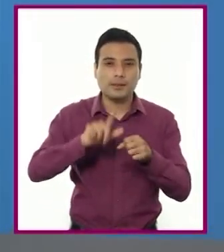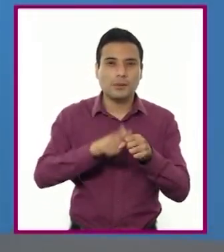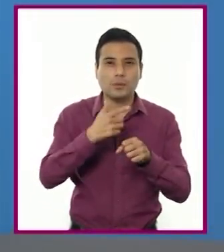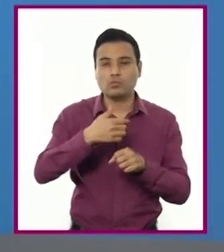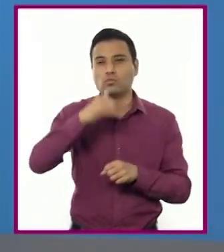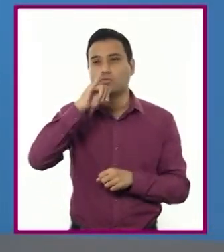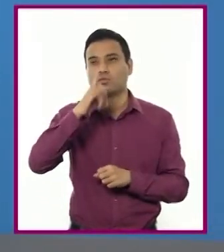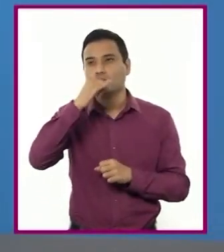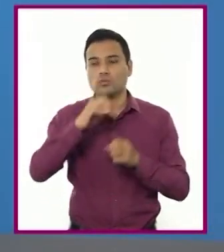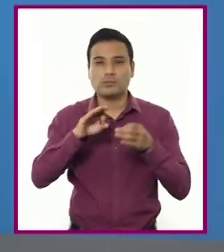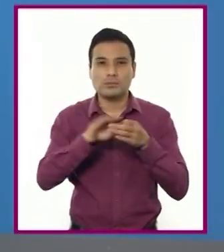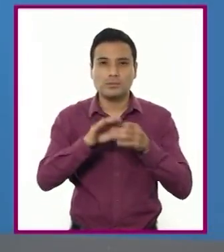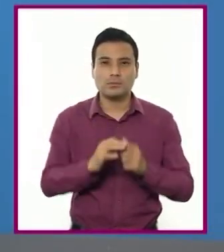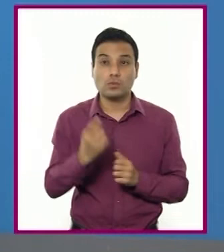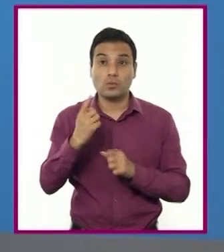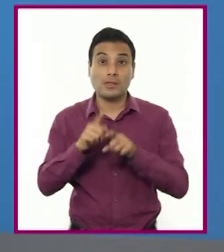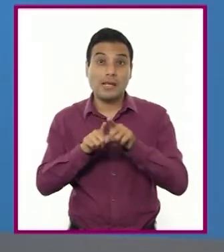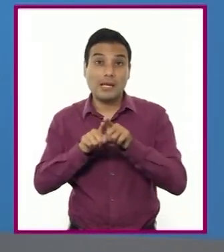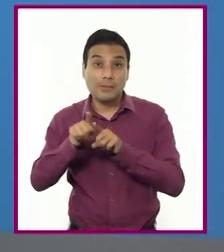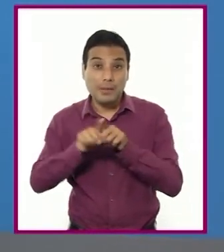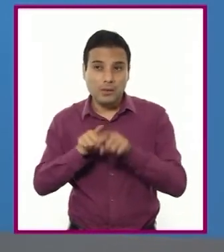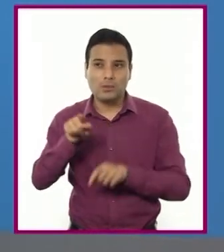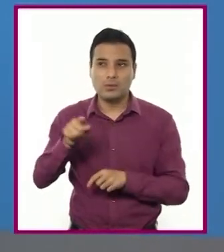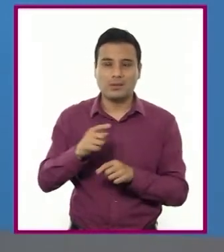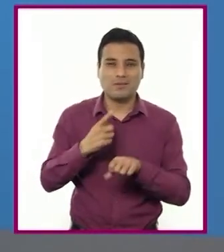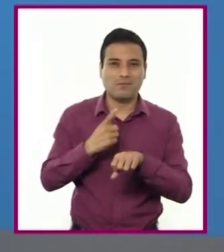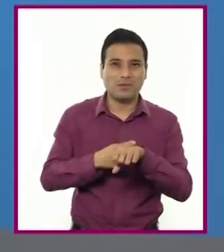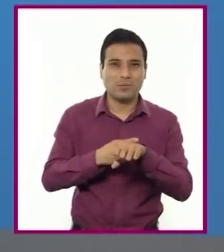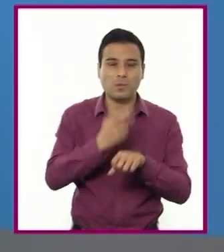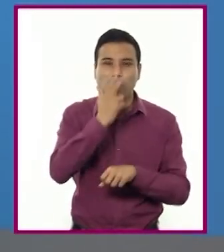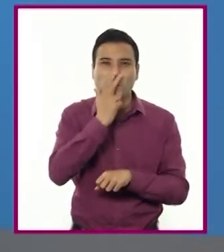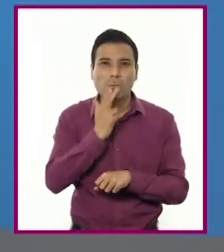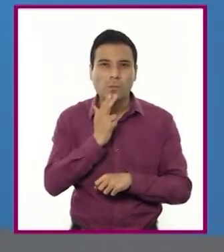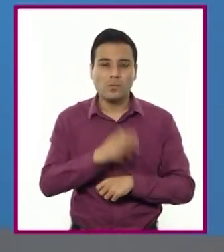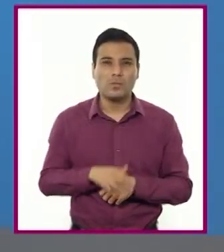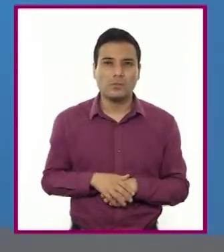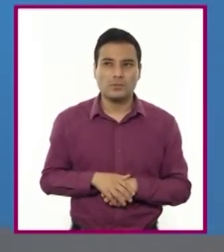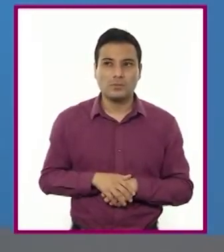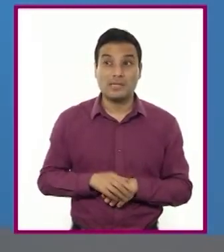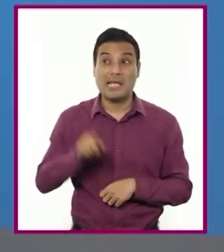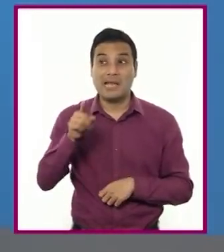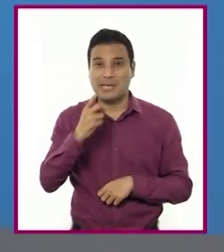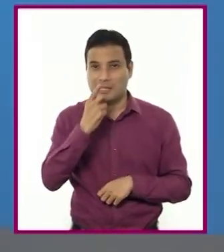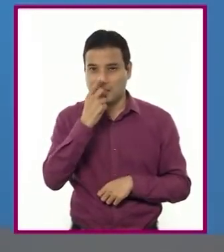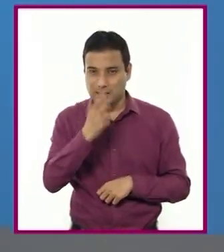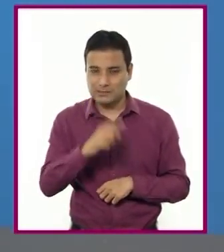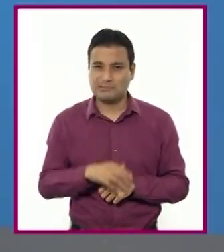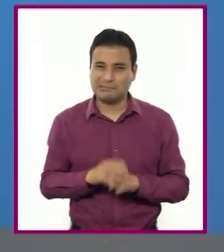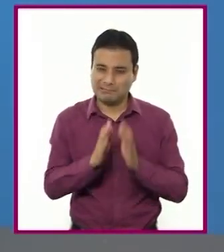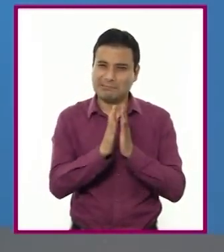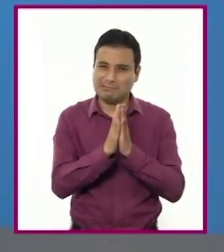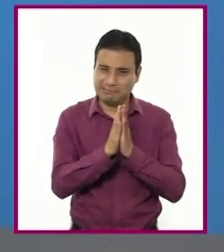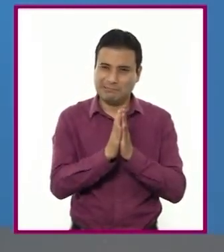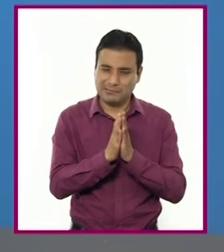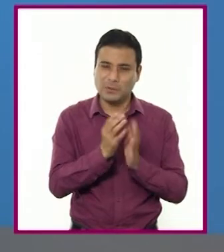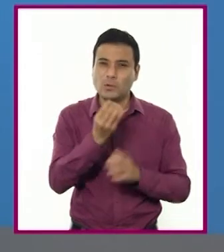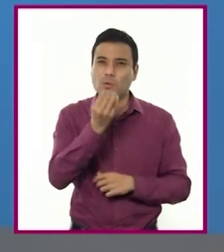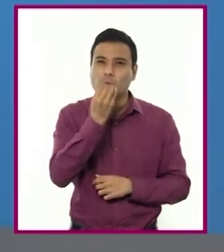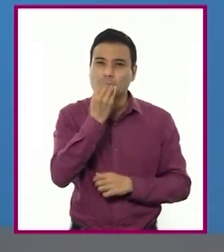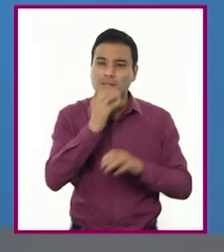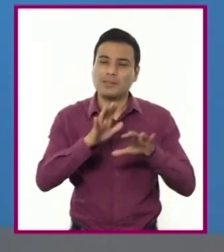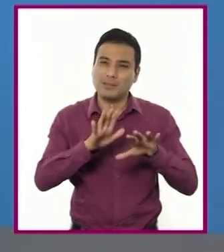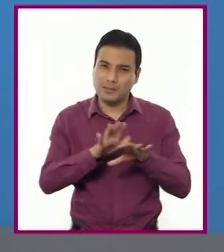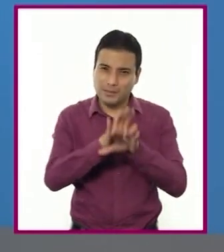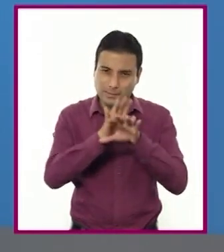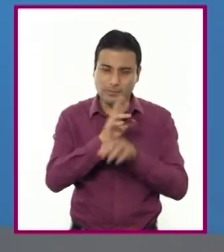energizantes. Algún hermano o hermana padece diabetes y como medida de prevención les recomendaron cambiar la dieta diaria y